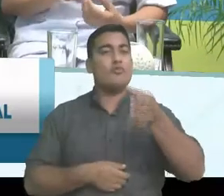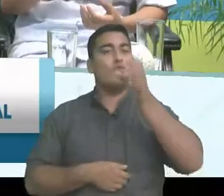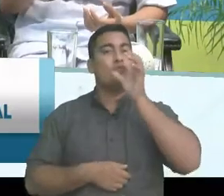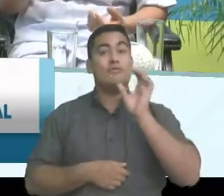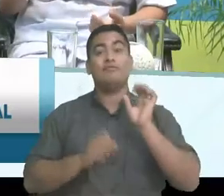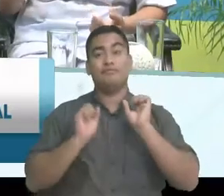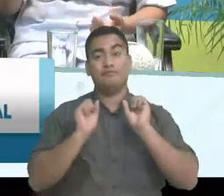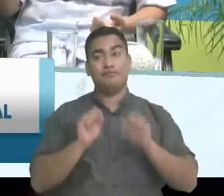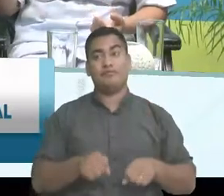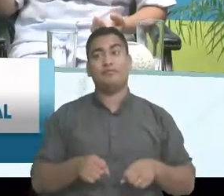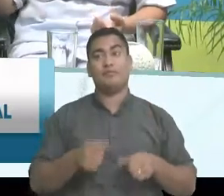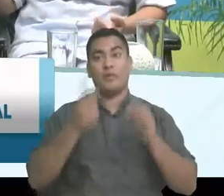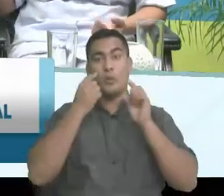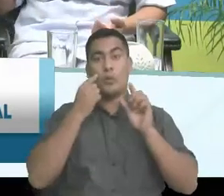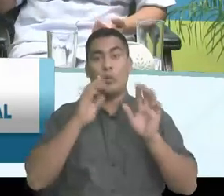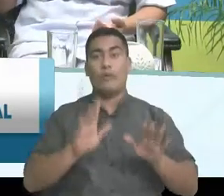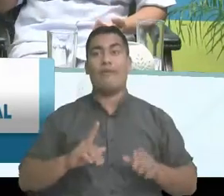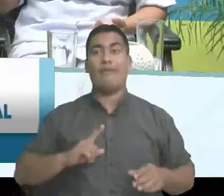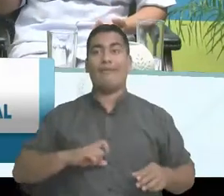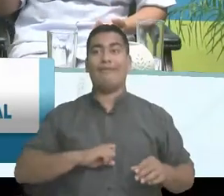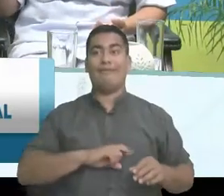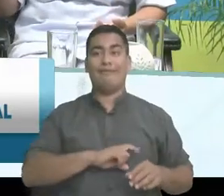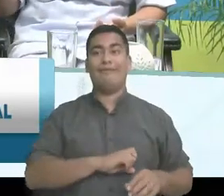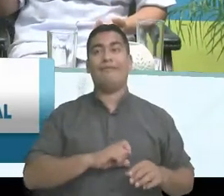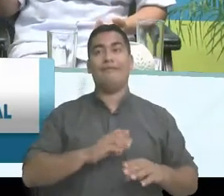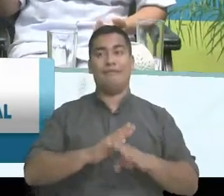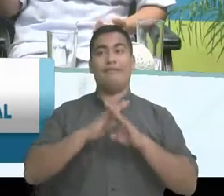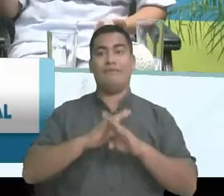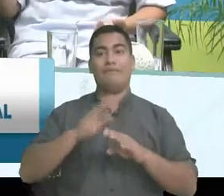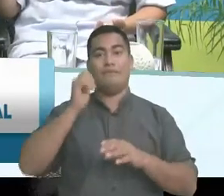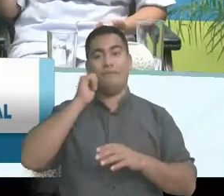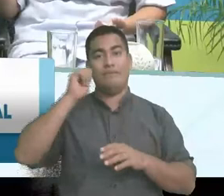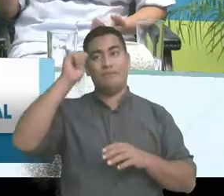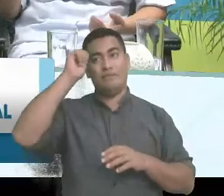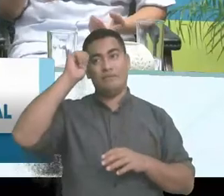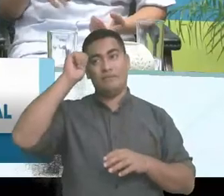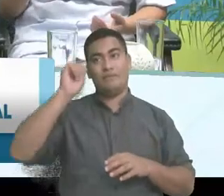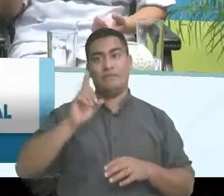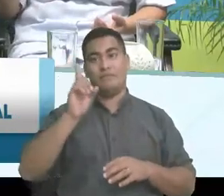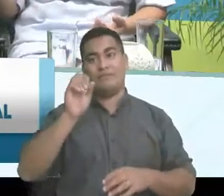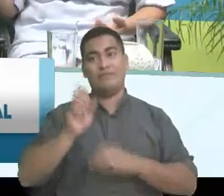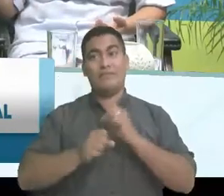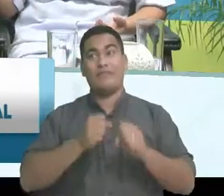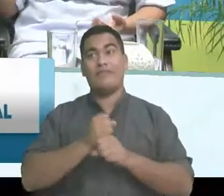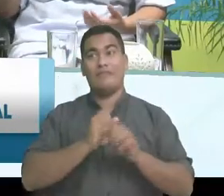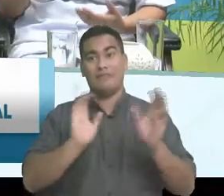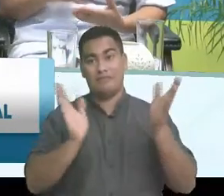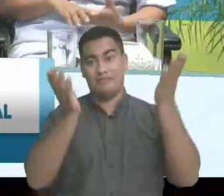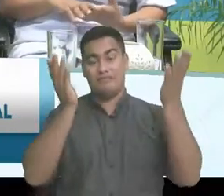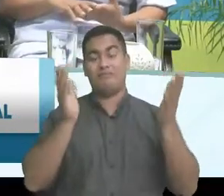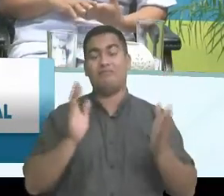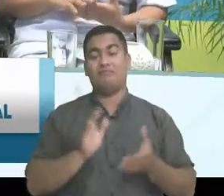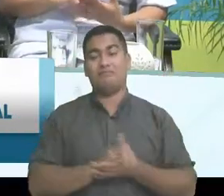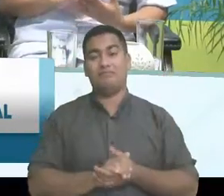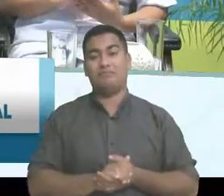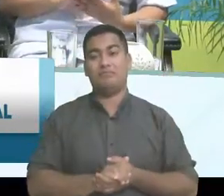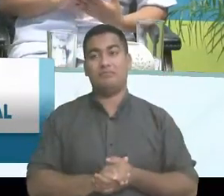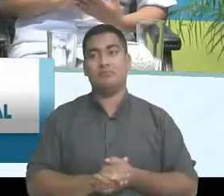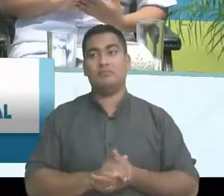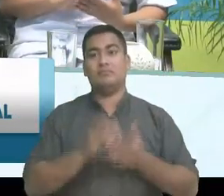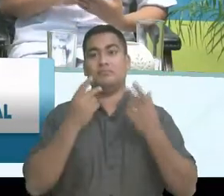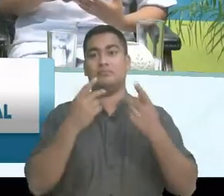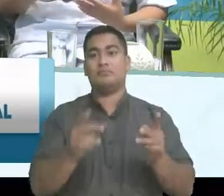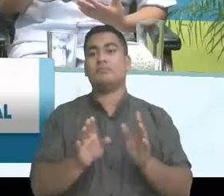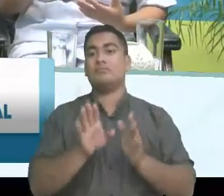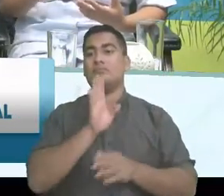tomar. Preventivo para desparasitar a los adultos, siempre que sean mayores de 10 años porque tienen el sistema hepático completo. Pero ya